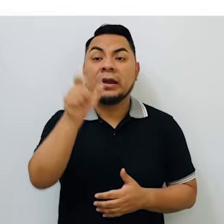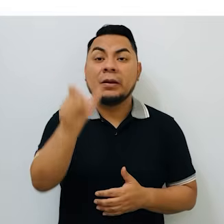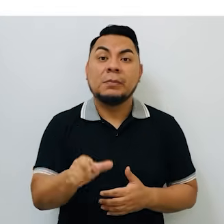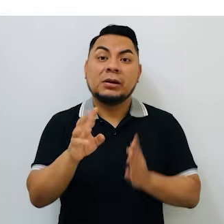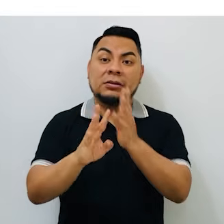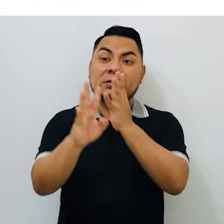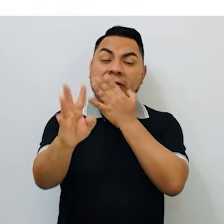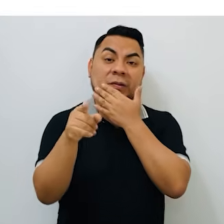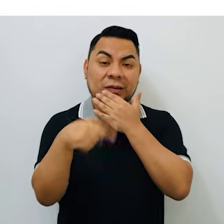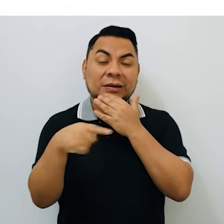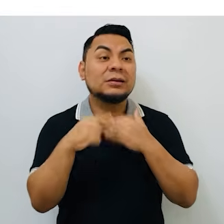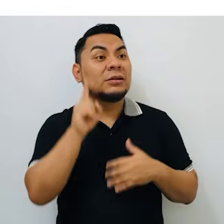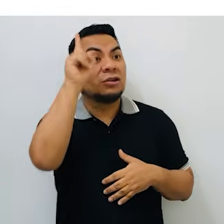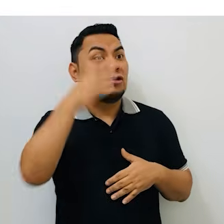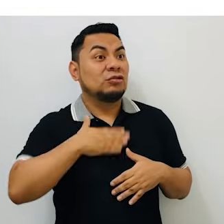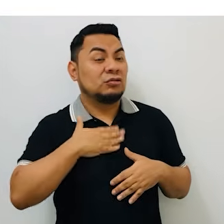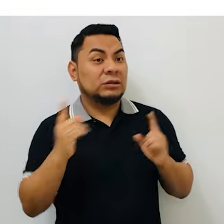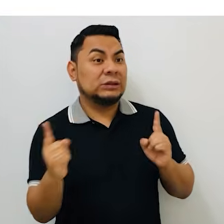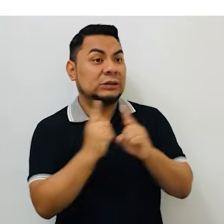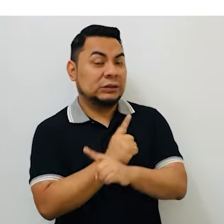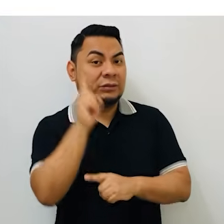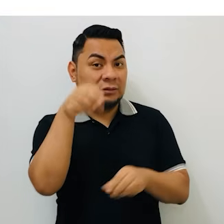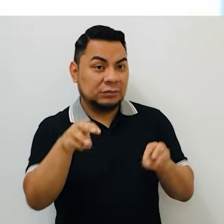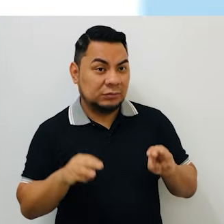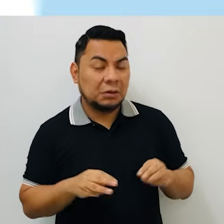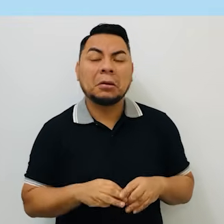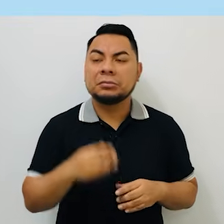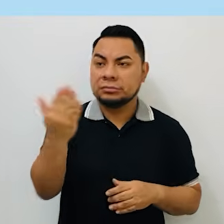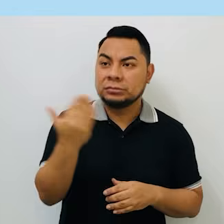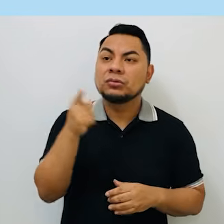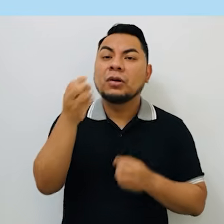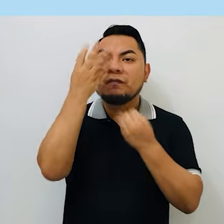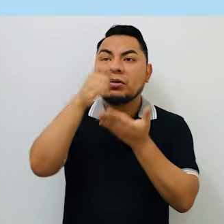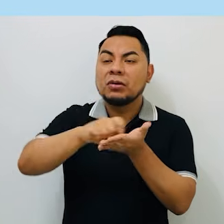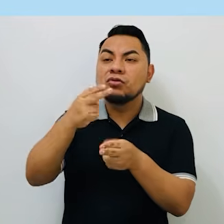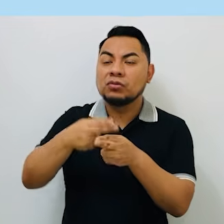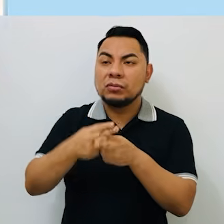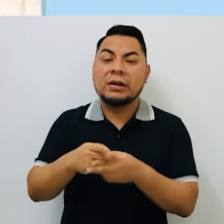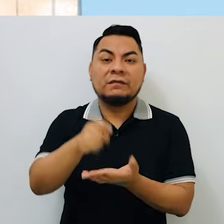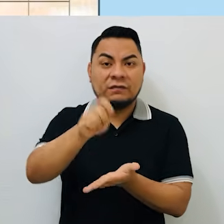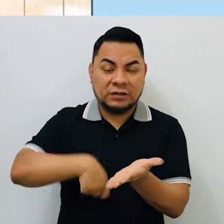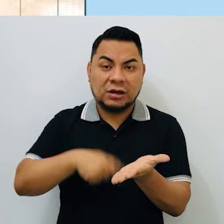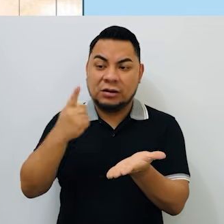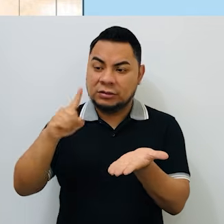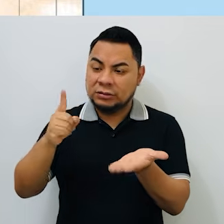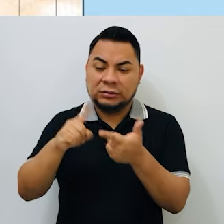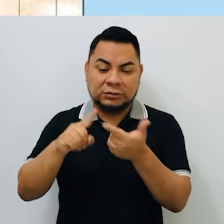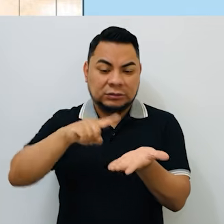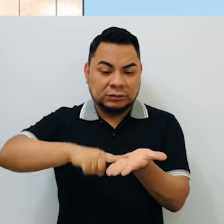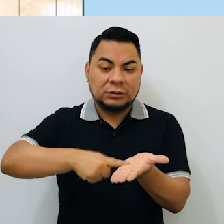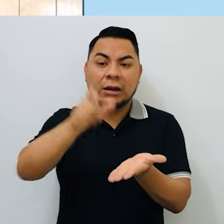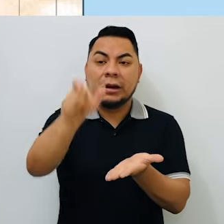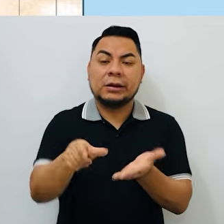Las personas de la fila que asumieron el cargo de miembro de mesa deberán escribir sus datos, firmar y colocar su